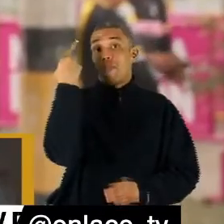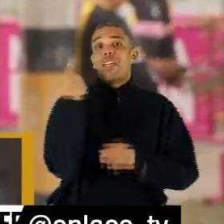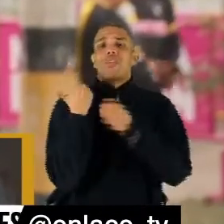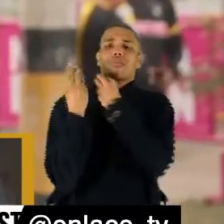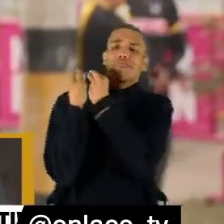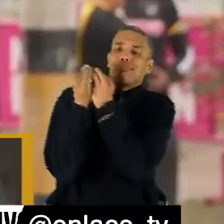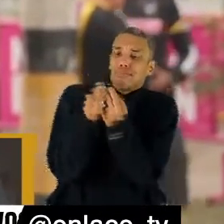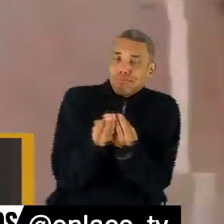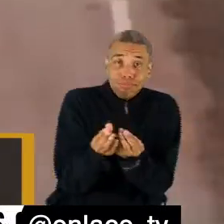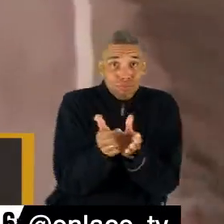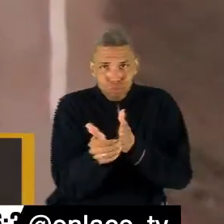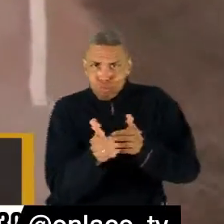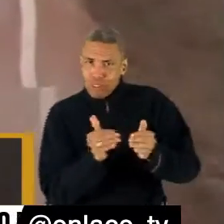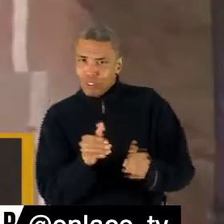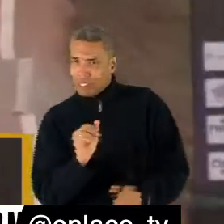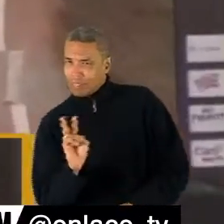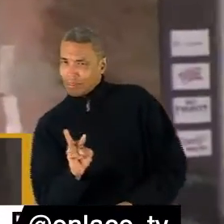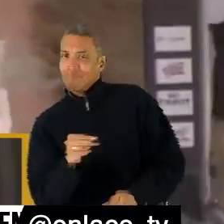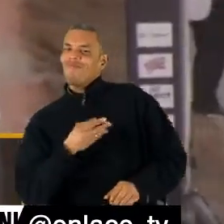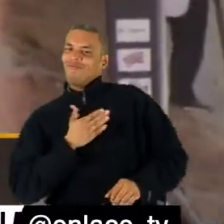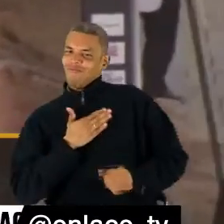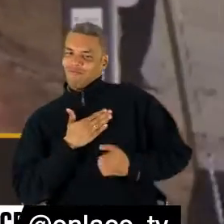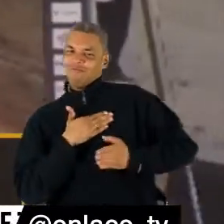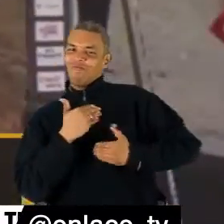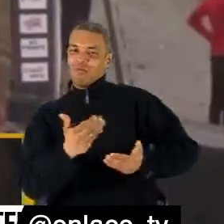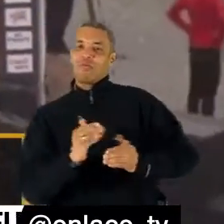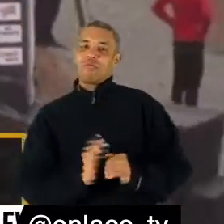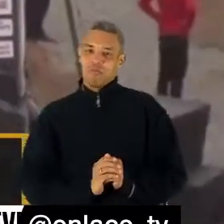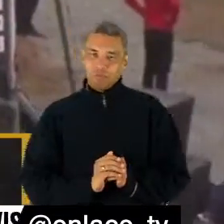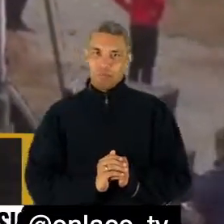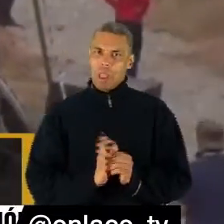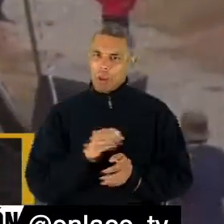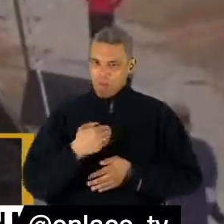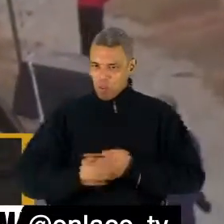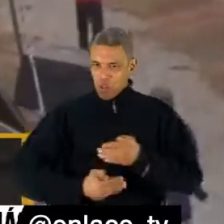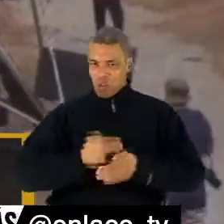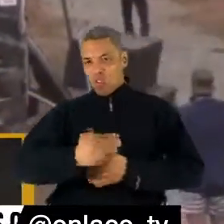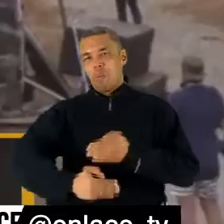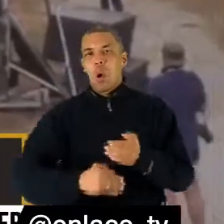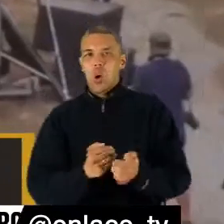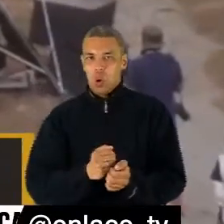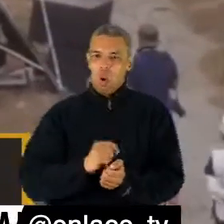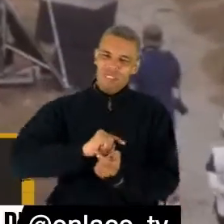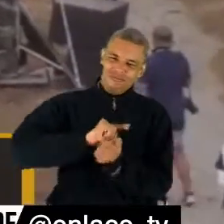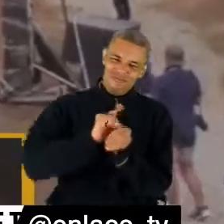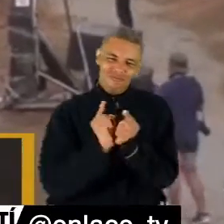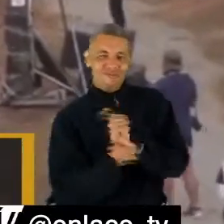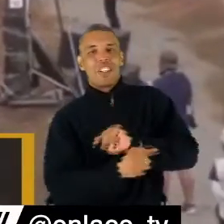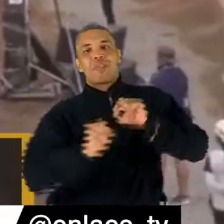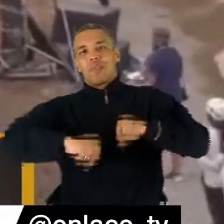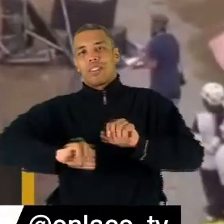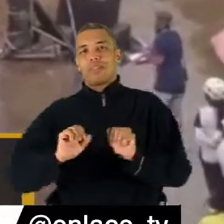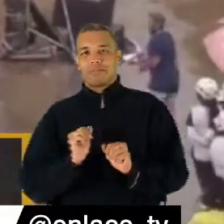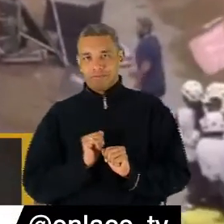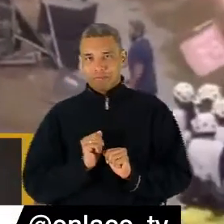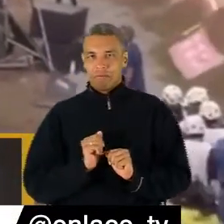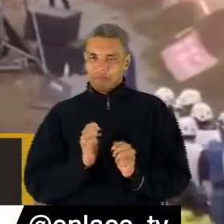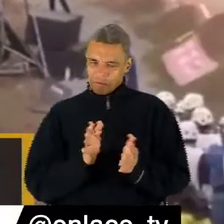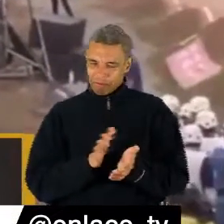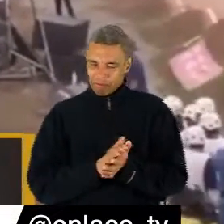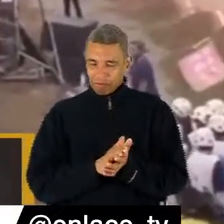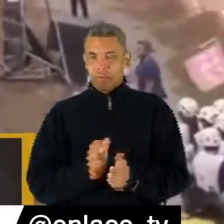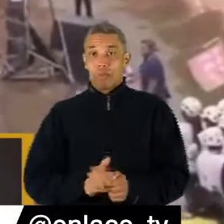orgullosos plenamente, nos sentimos muy fuertes, convencidos que vamos por buen camino. Agradecer enormemente el apoyo del doctor Darío Echeverri,